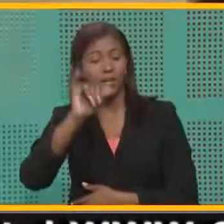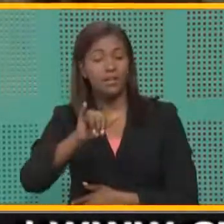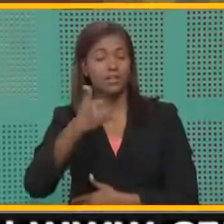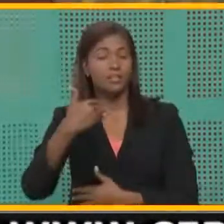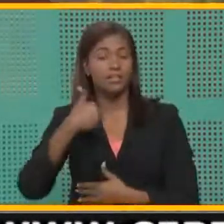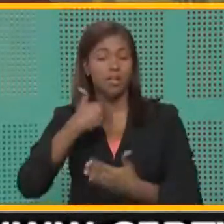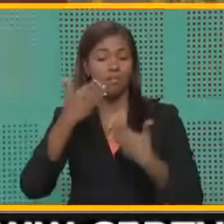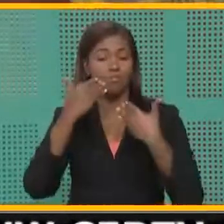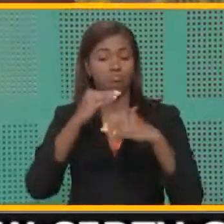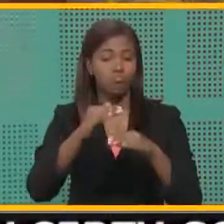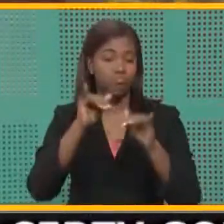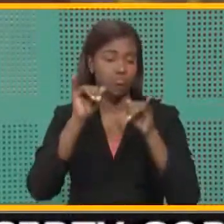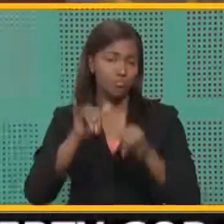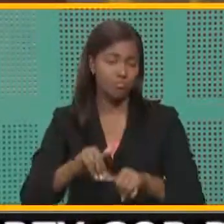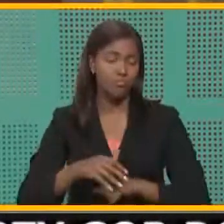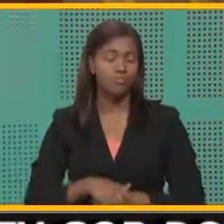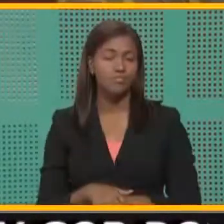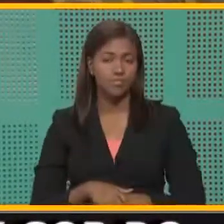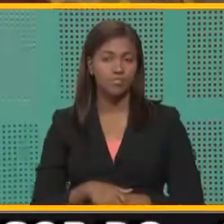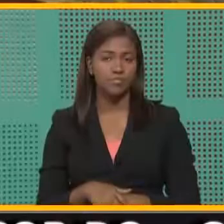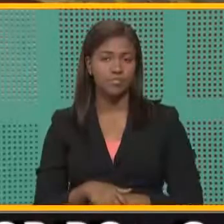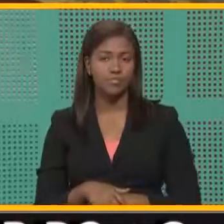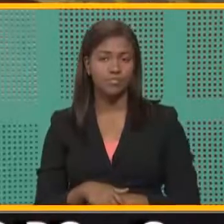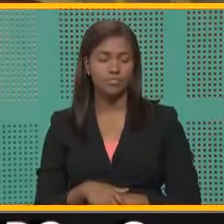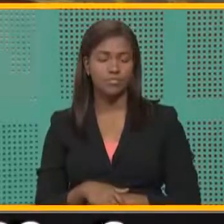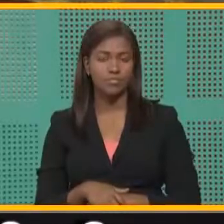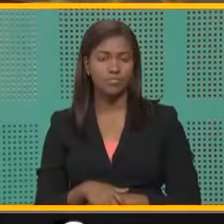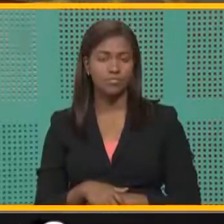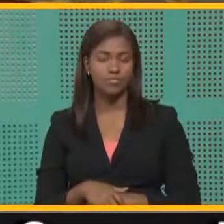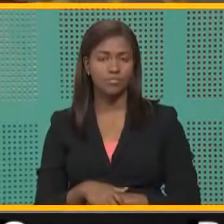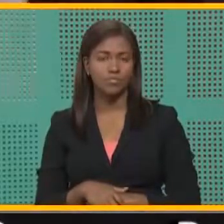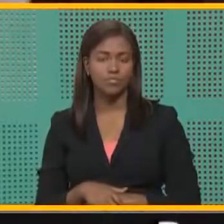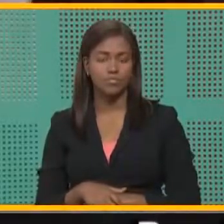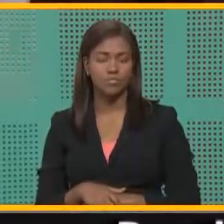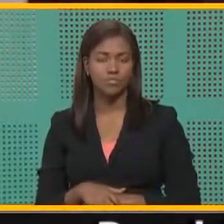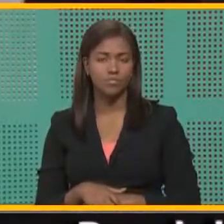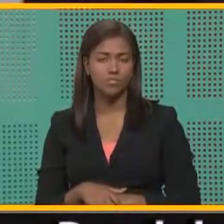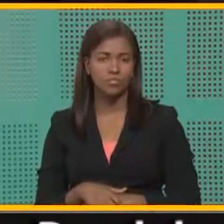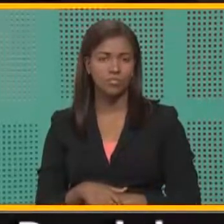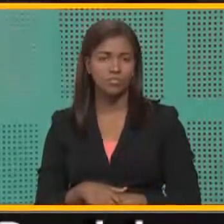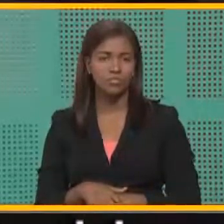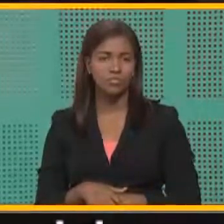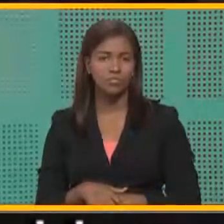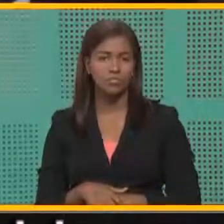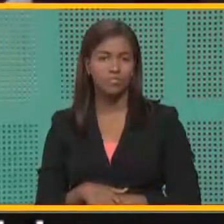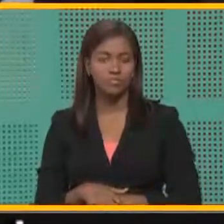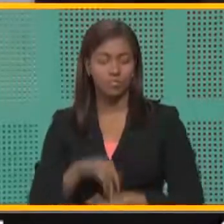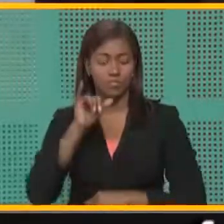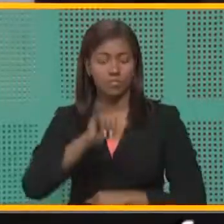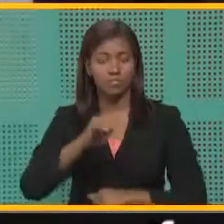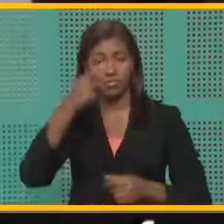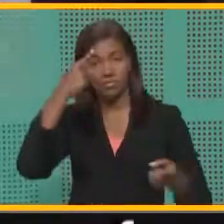distorsión se mantenga. Este